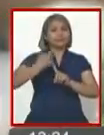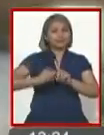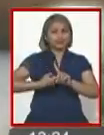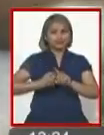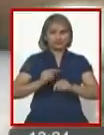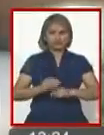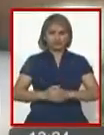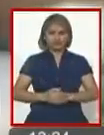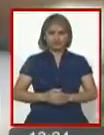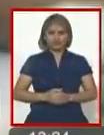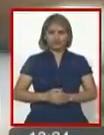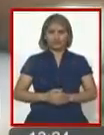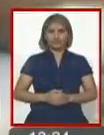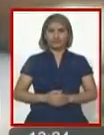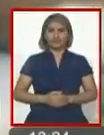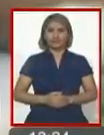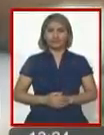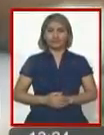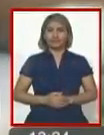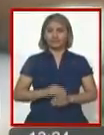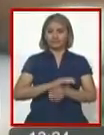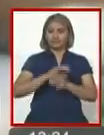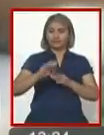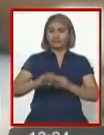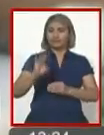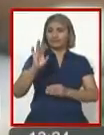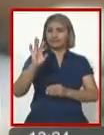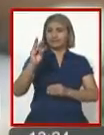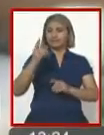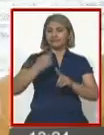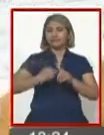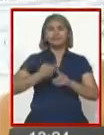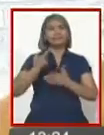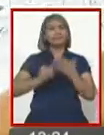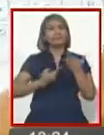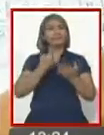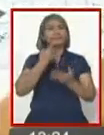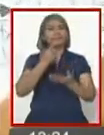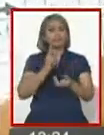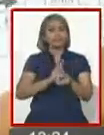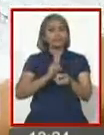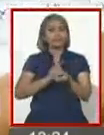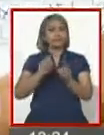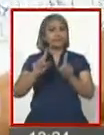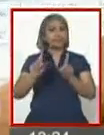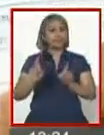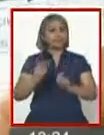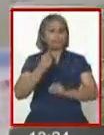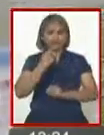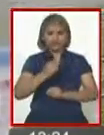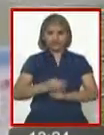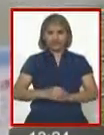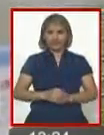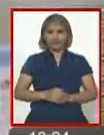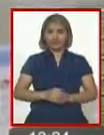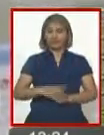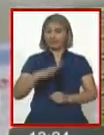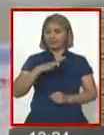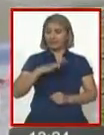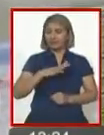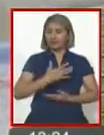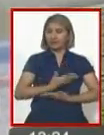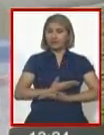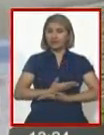mes. Y ha cumplido 7 meses recién. ¿Qué le han dicho los médicos? Ellos me dijeron que él está